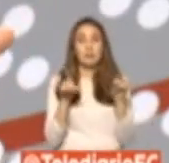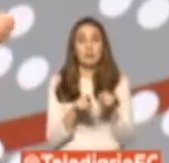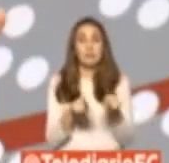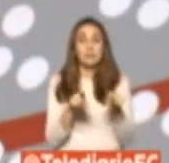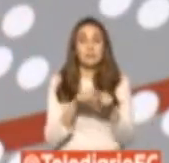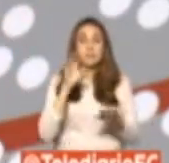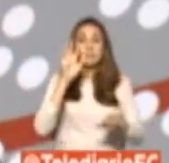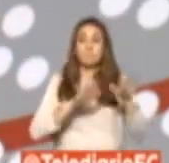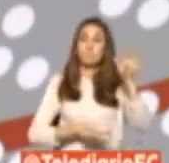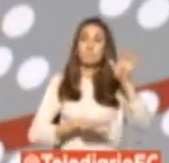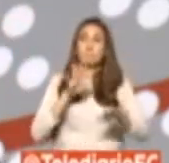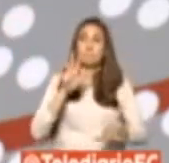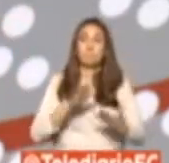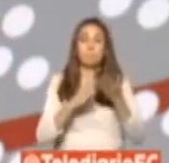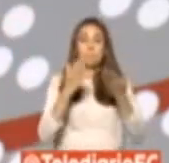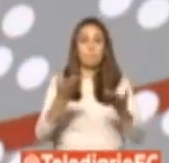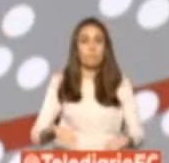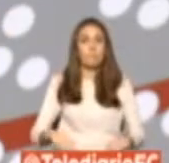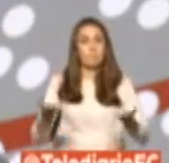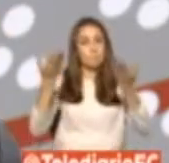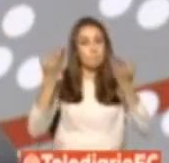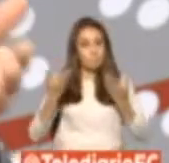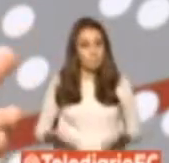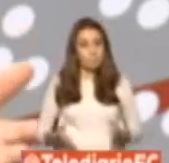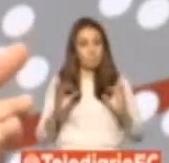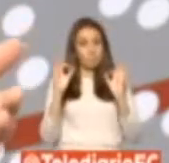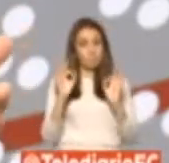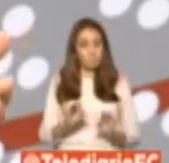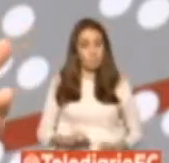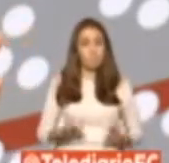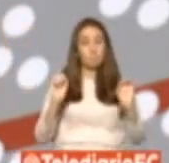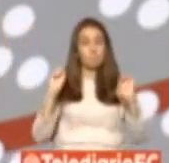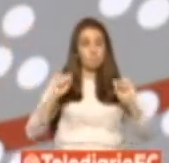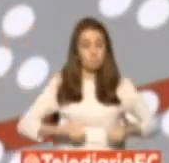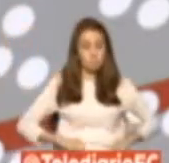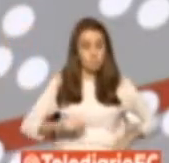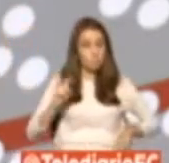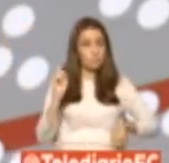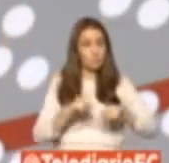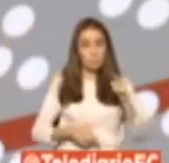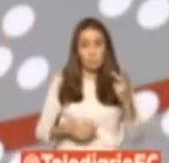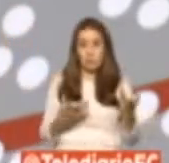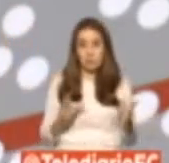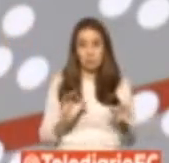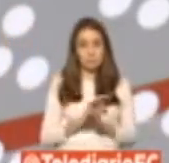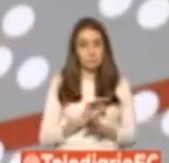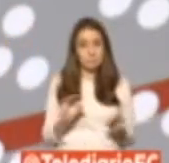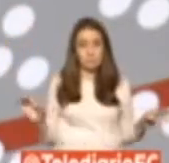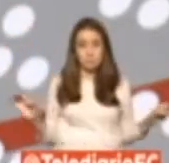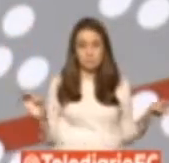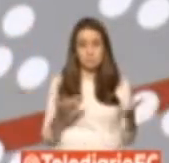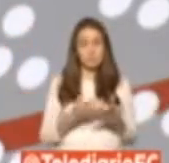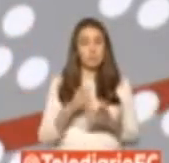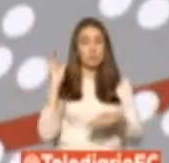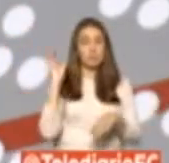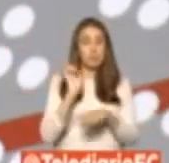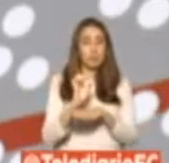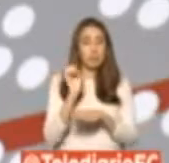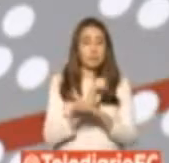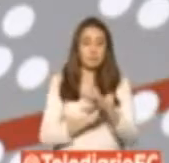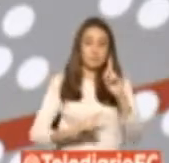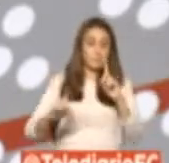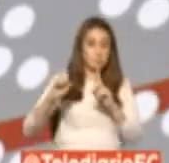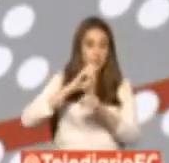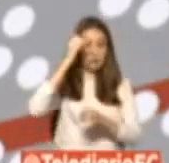Y recibir favores y estas dádivas. Esto no puede ser. Esto el Ecuador tiene que llevar a